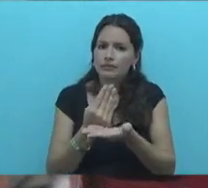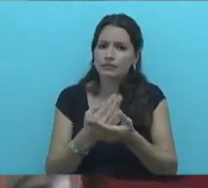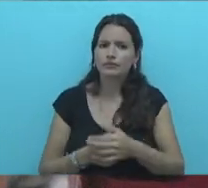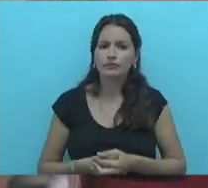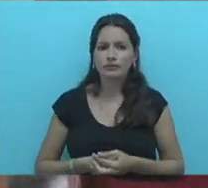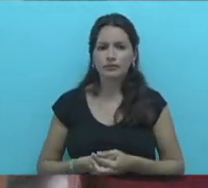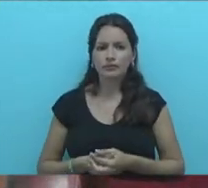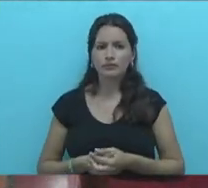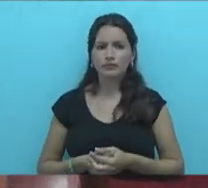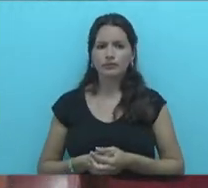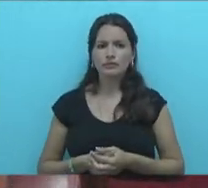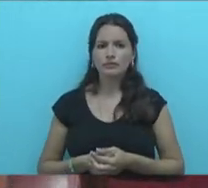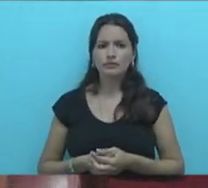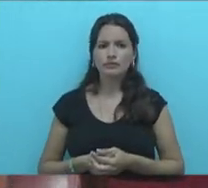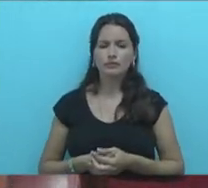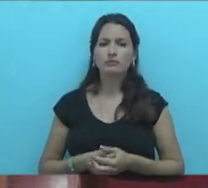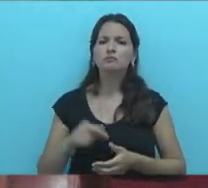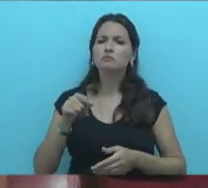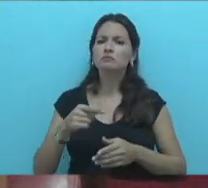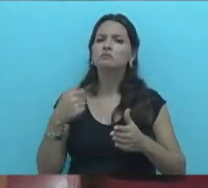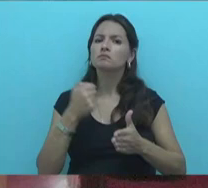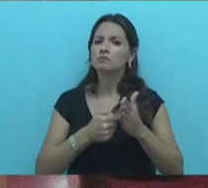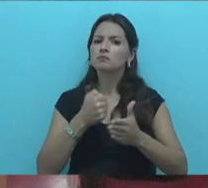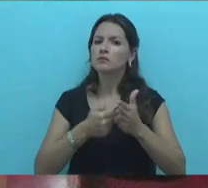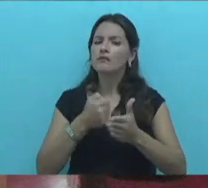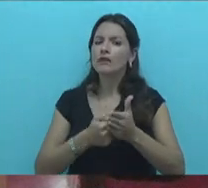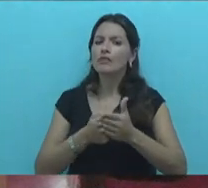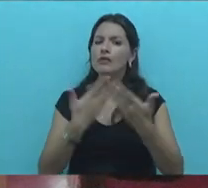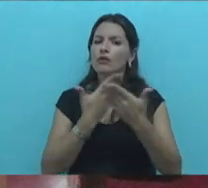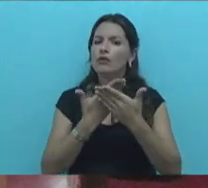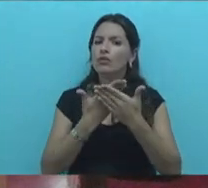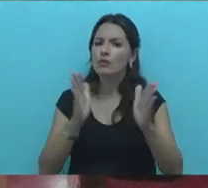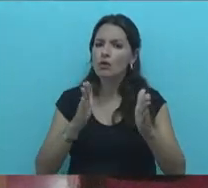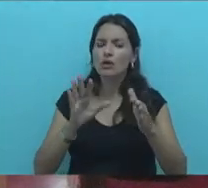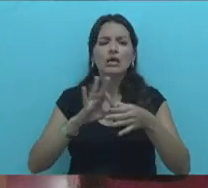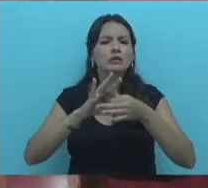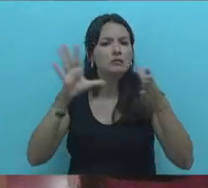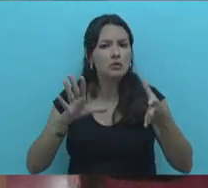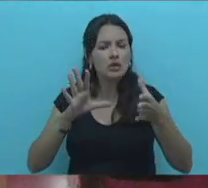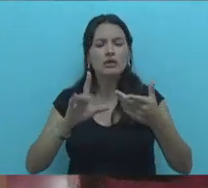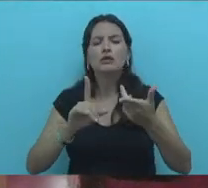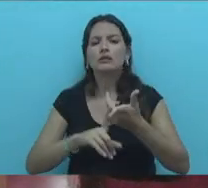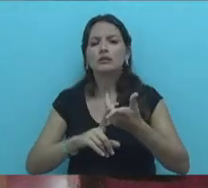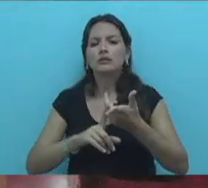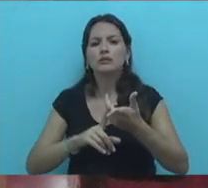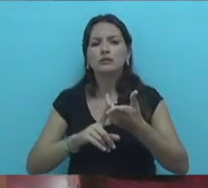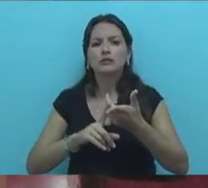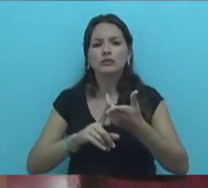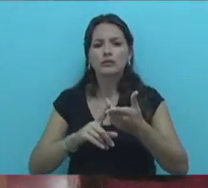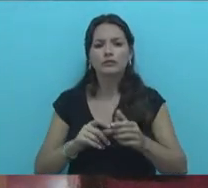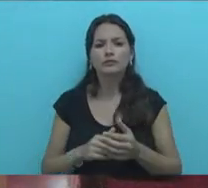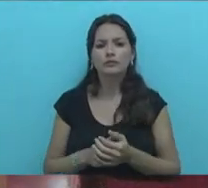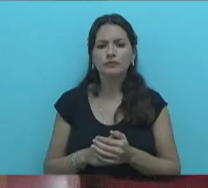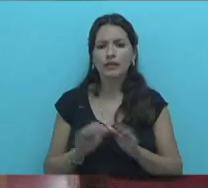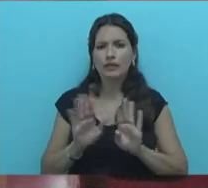se lo merecen por haber defendido los intereses de la democracia, de la libertad y de la independencia de